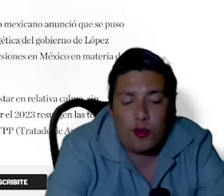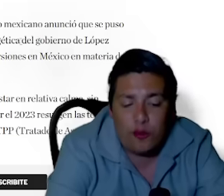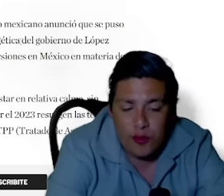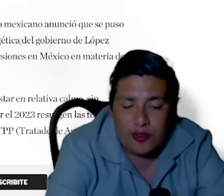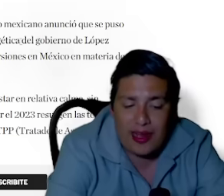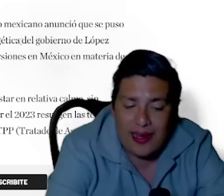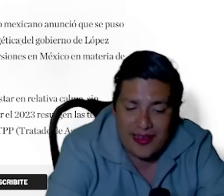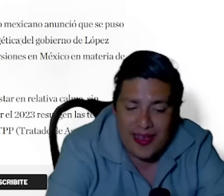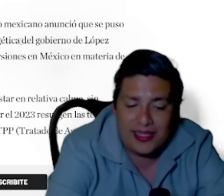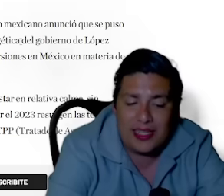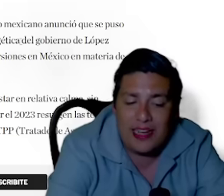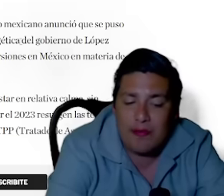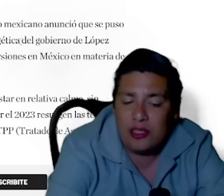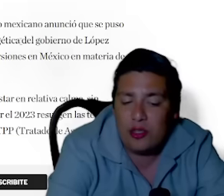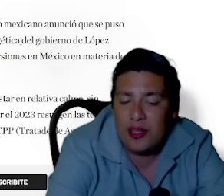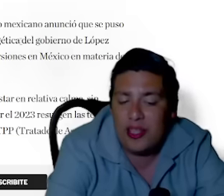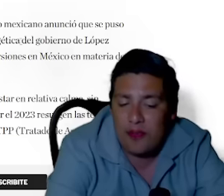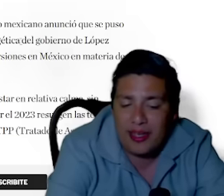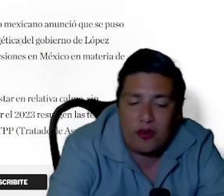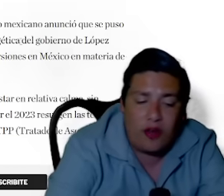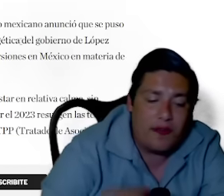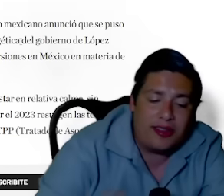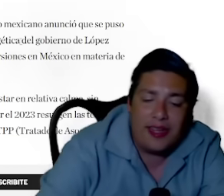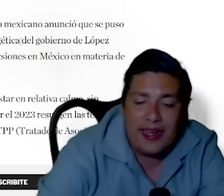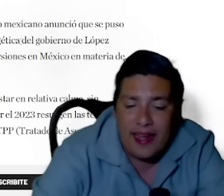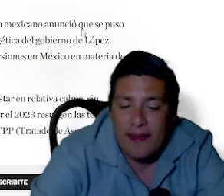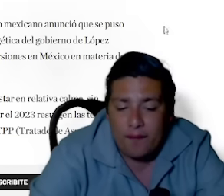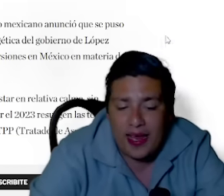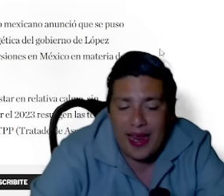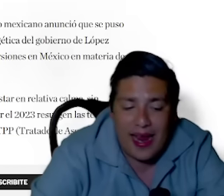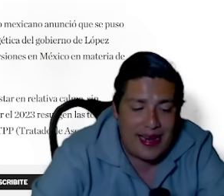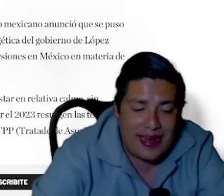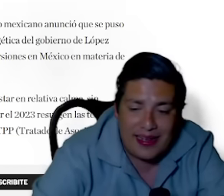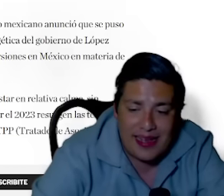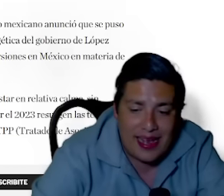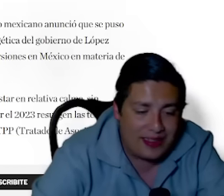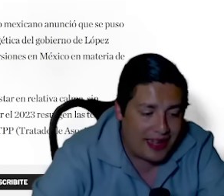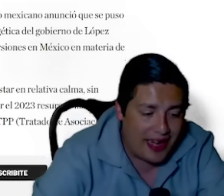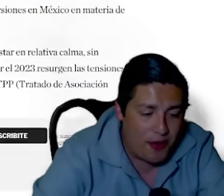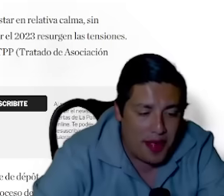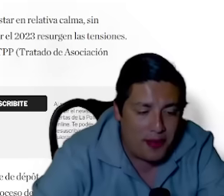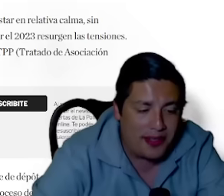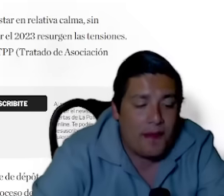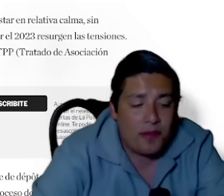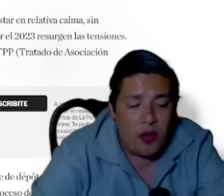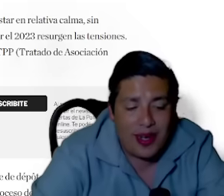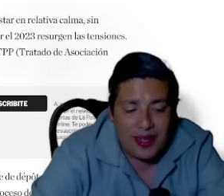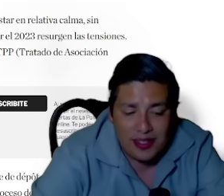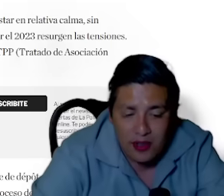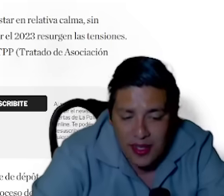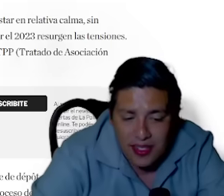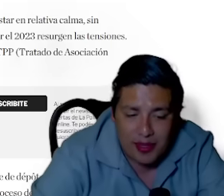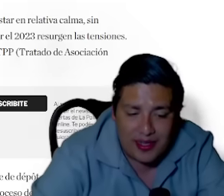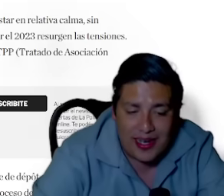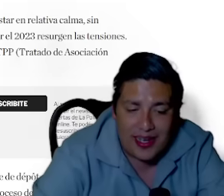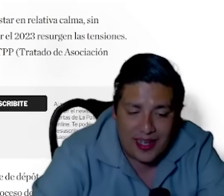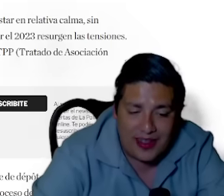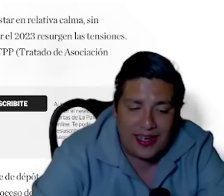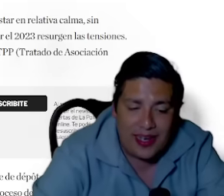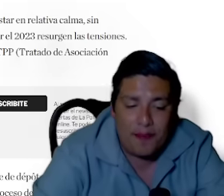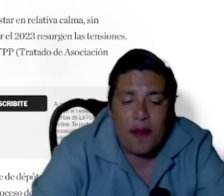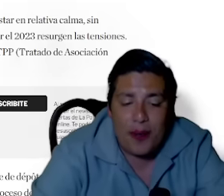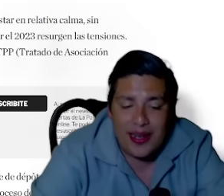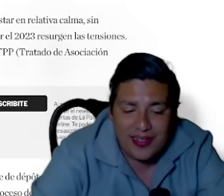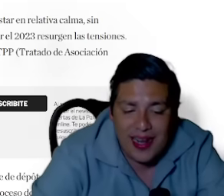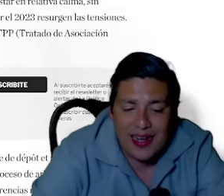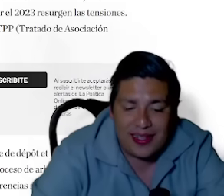iniciado por dos fondos canadienses en inversiones En México en materia de energías renovables aunque las tensiones en materia